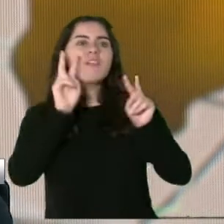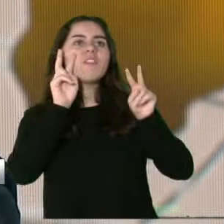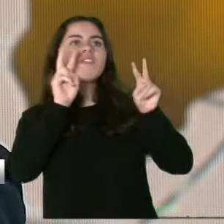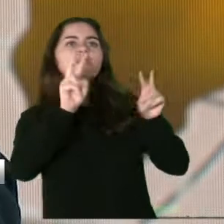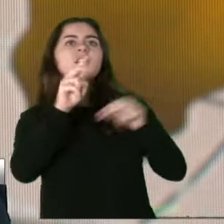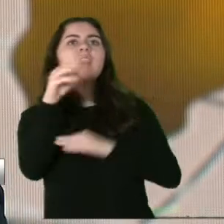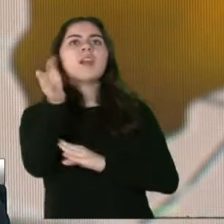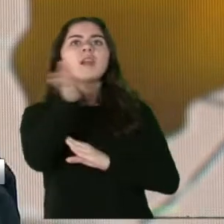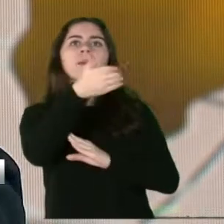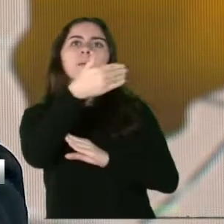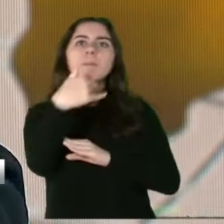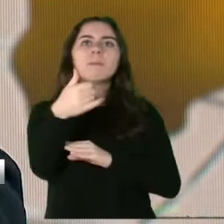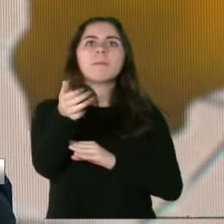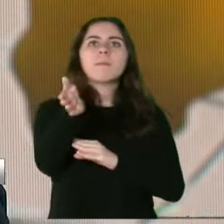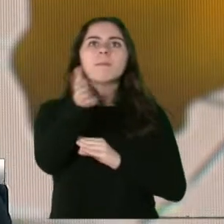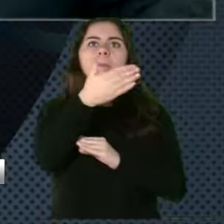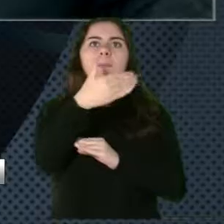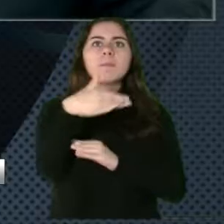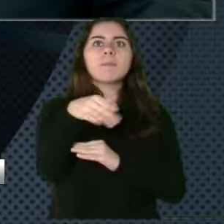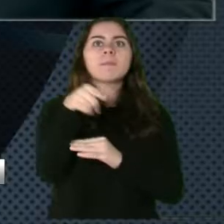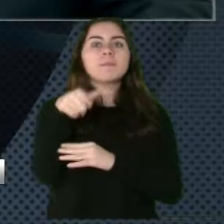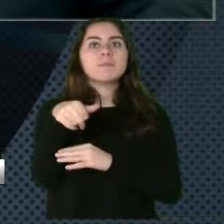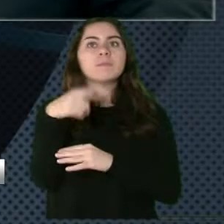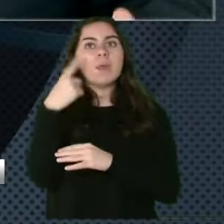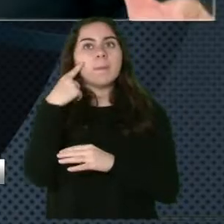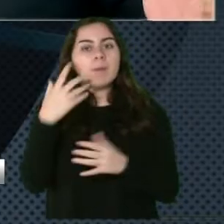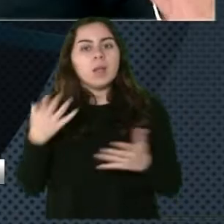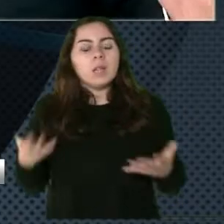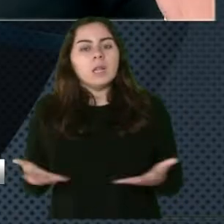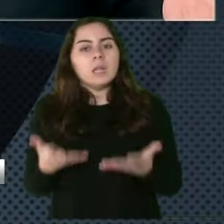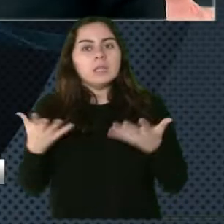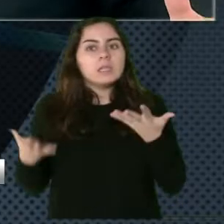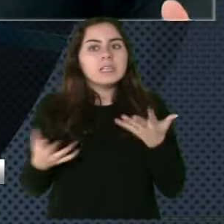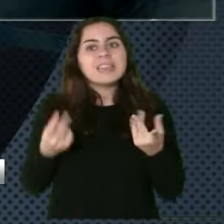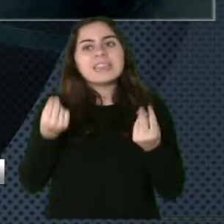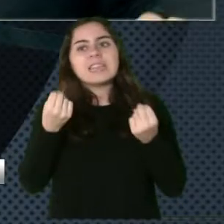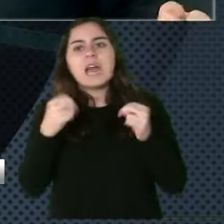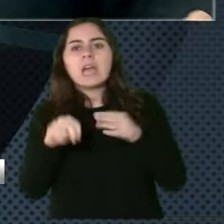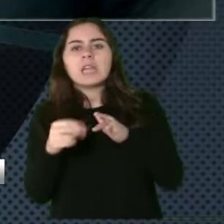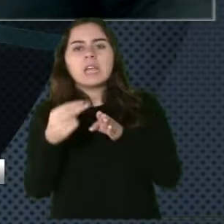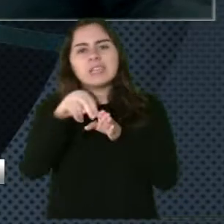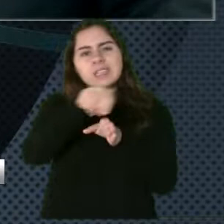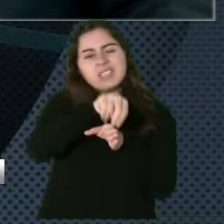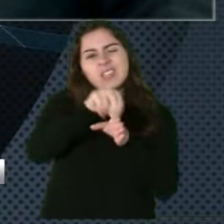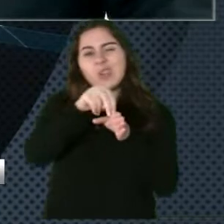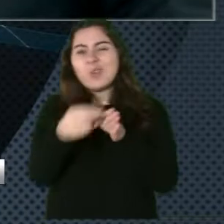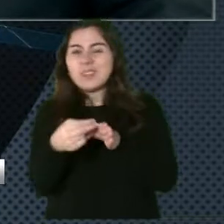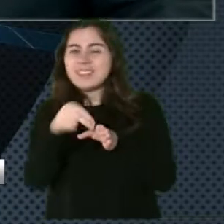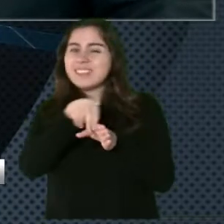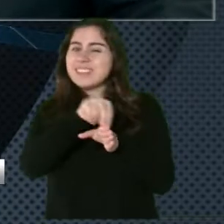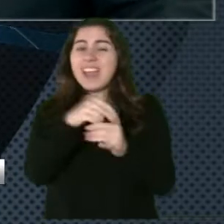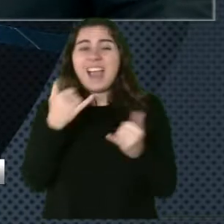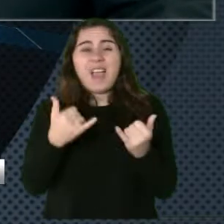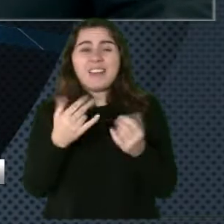se levante y que ondee en ánimos de poder buscar un punto neutral no es algo real en este momento.